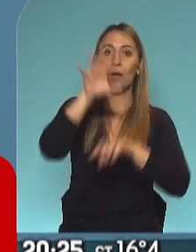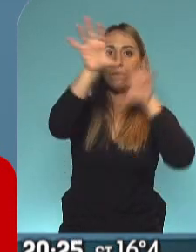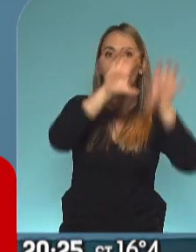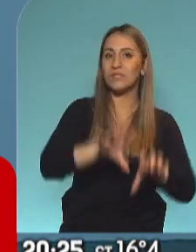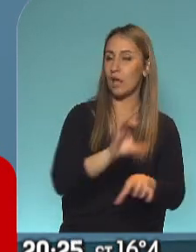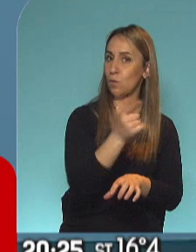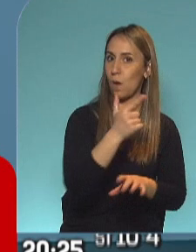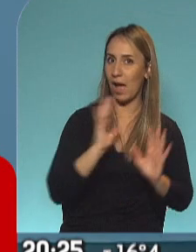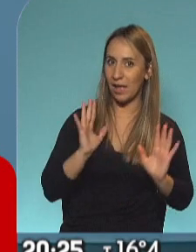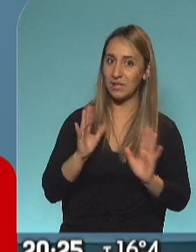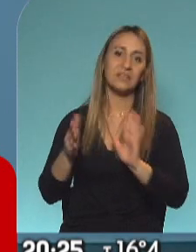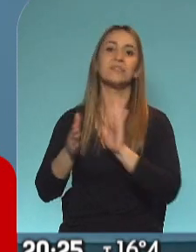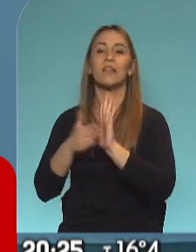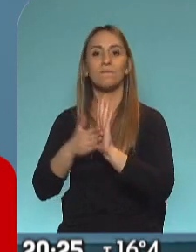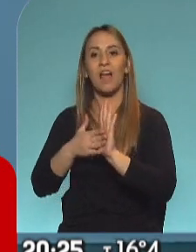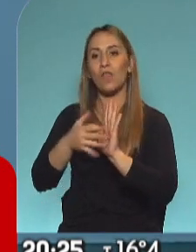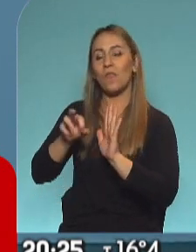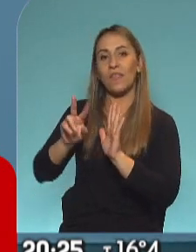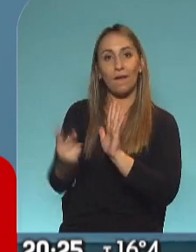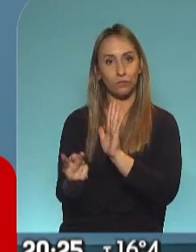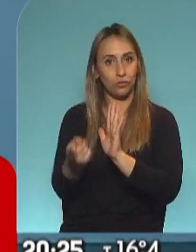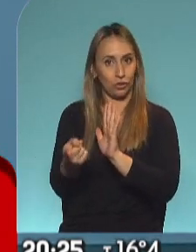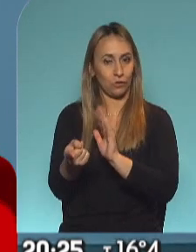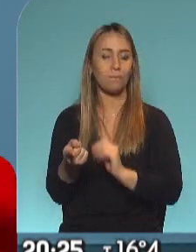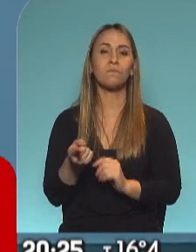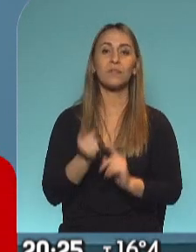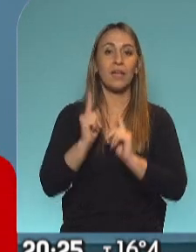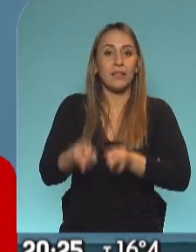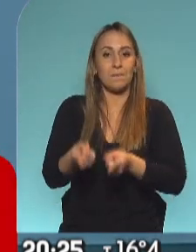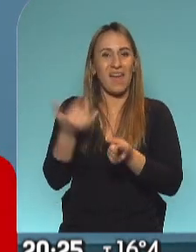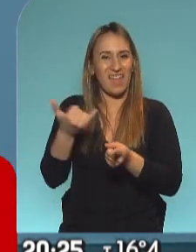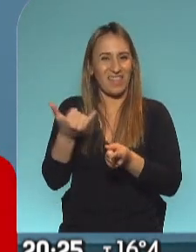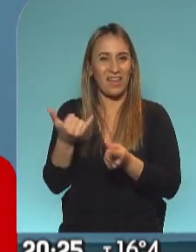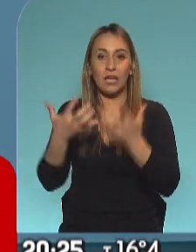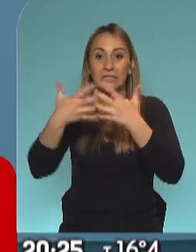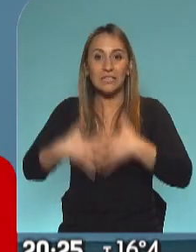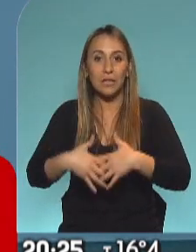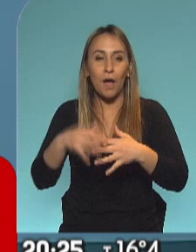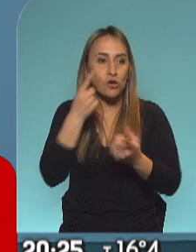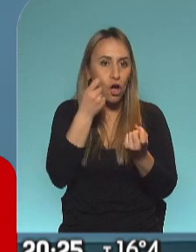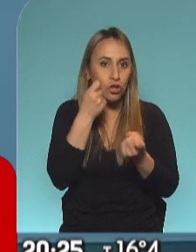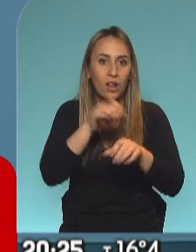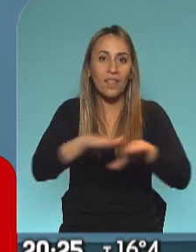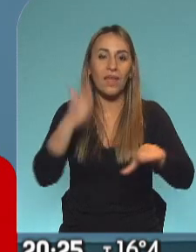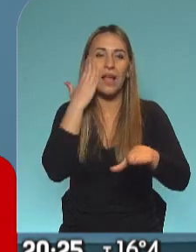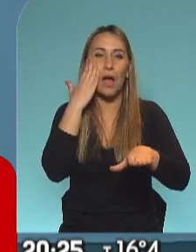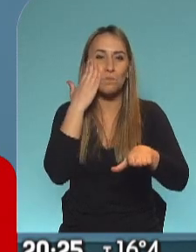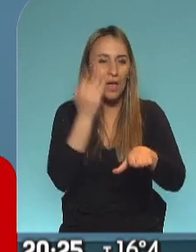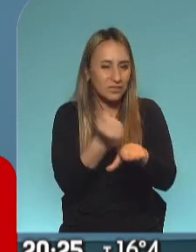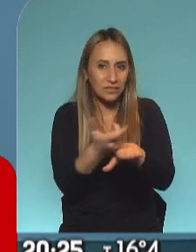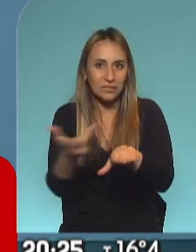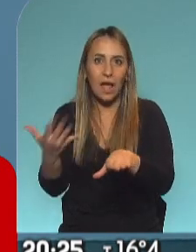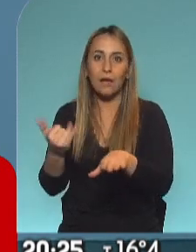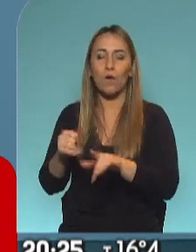única, y además tenemos un sistema de gestión de camas todo digitalizado que las otras provincias tampoco